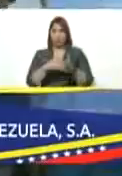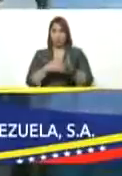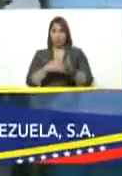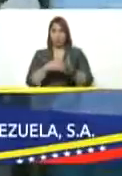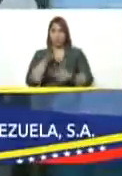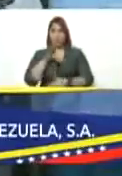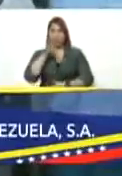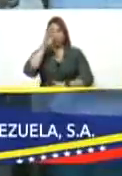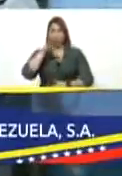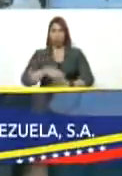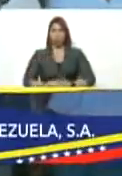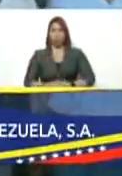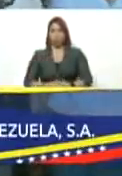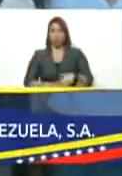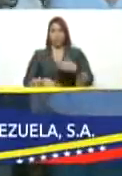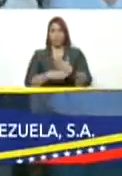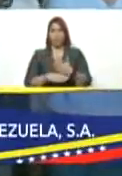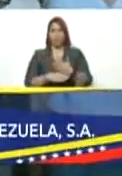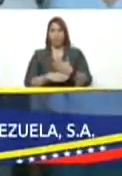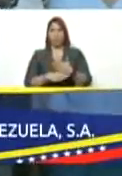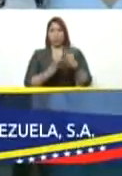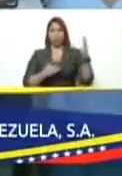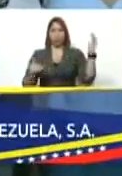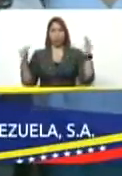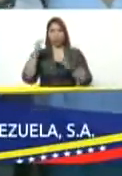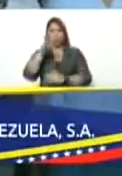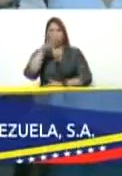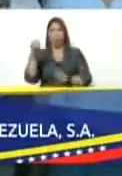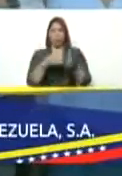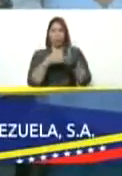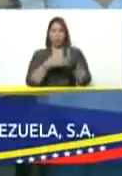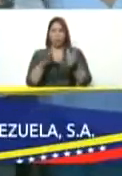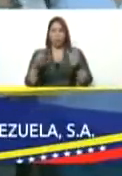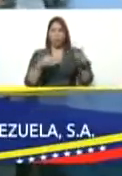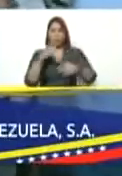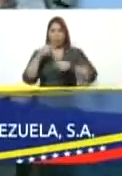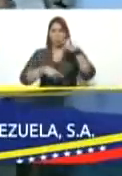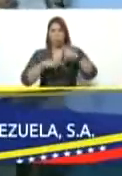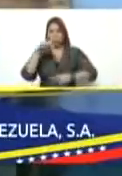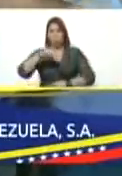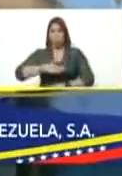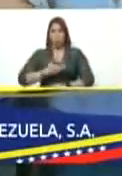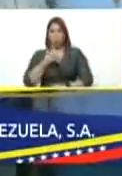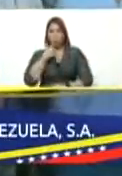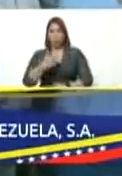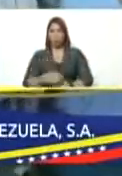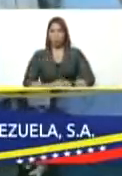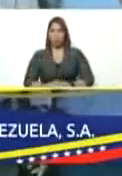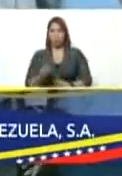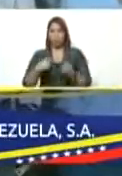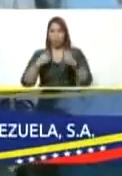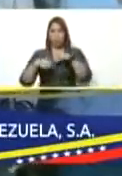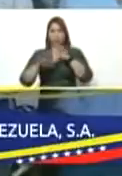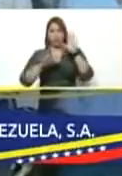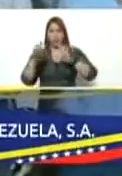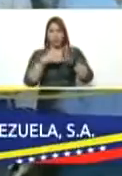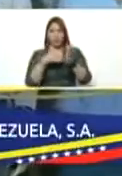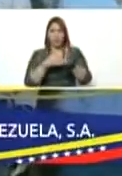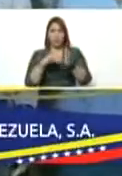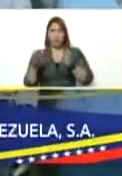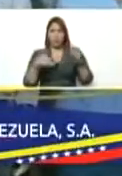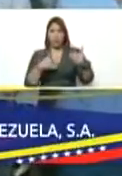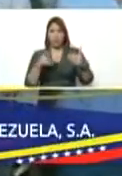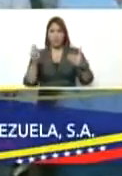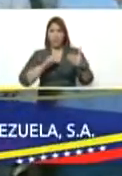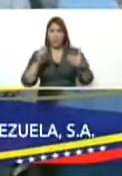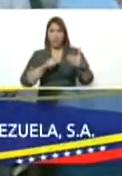futuro vamos a llegar a las 40.000 cajas de producción. Hoy podemos decir que se vendían 15.000 cajas al mes, hoy